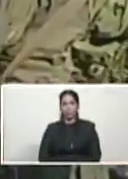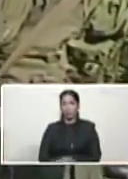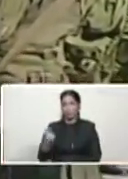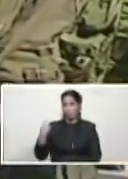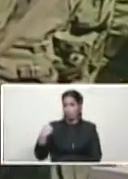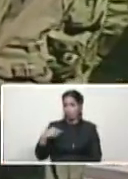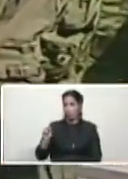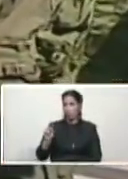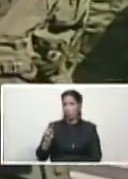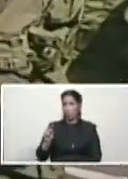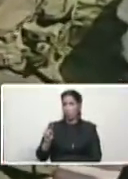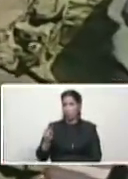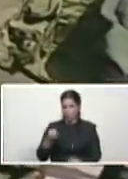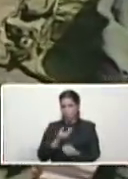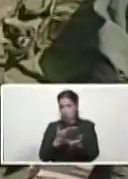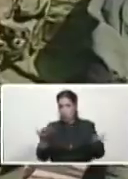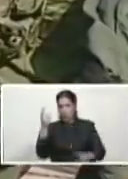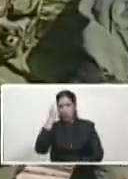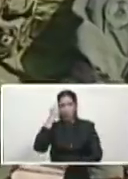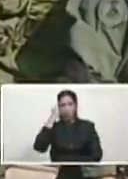Tenemos, como ustedes saben,